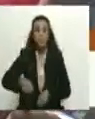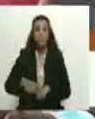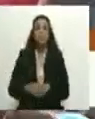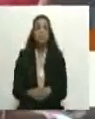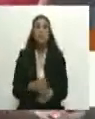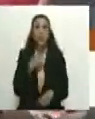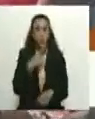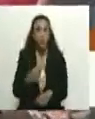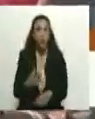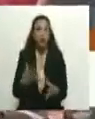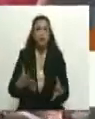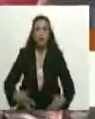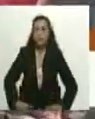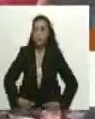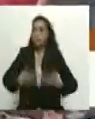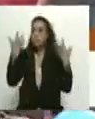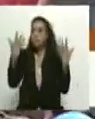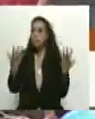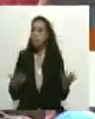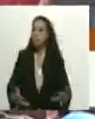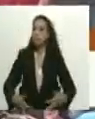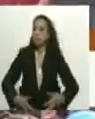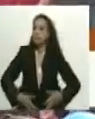Eso ellos se van a arder cuando usted le digan eso.